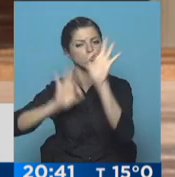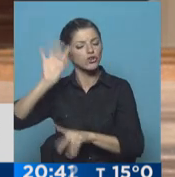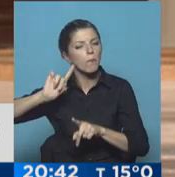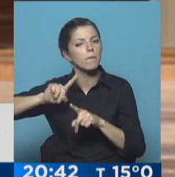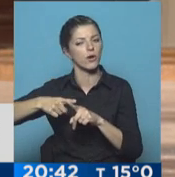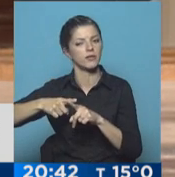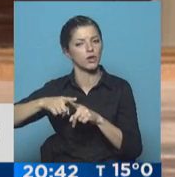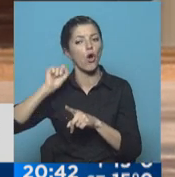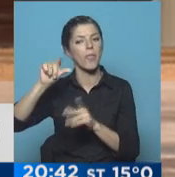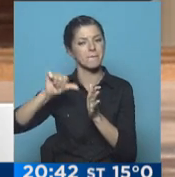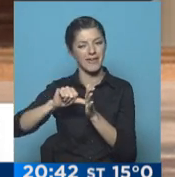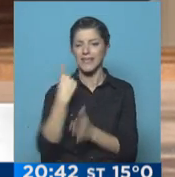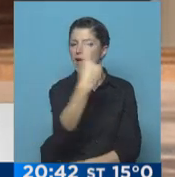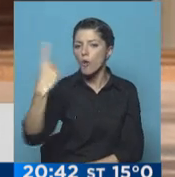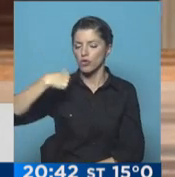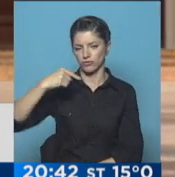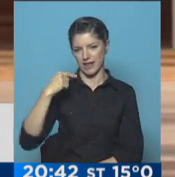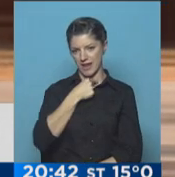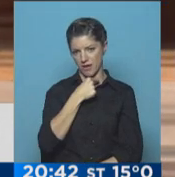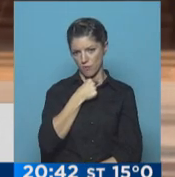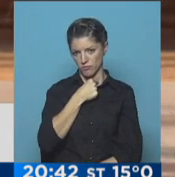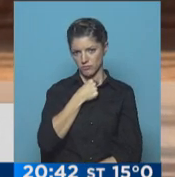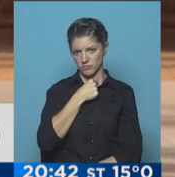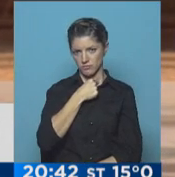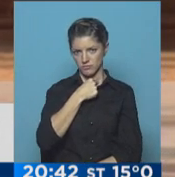de país llevamos adelante.